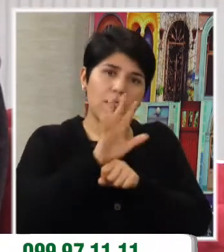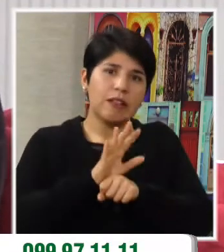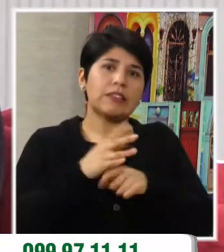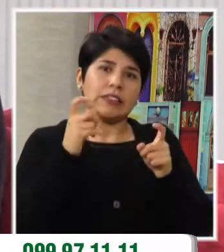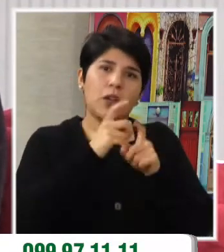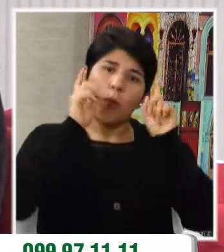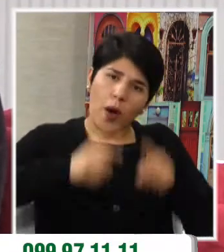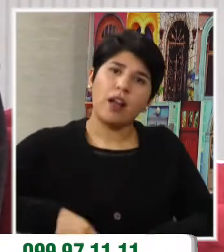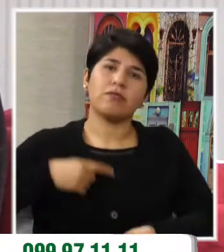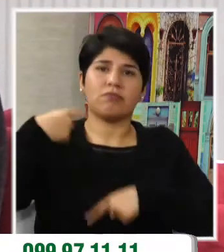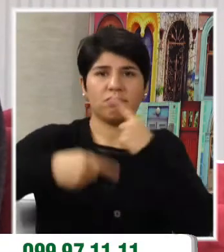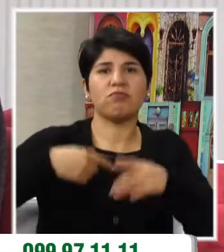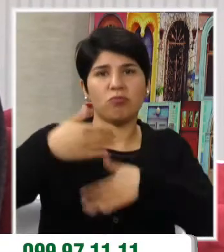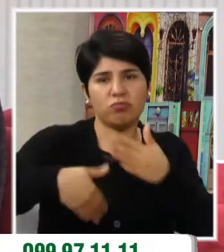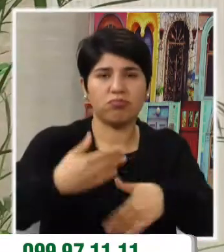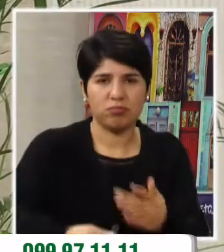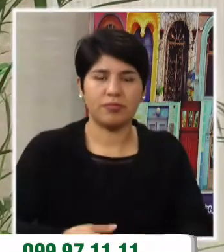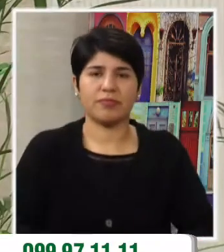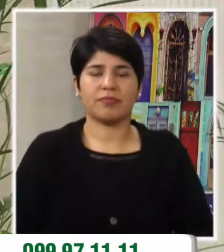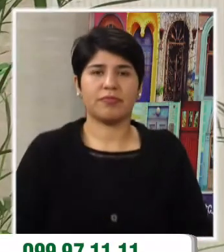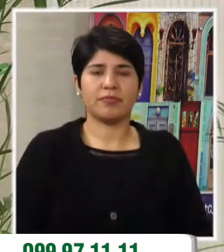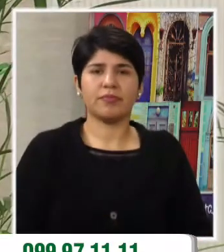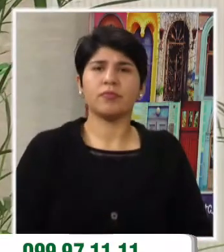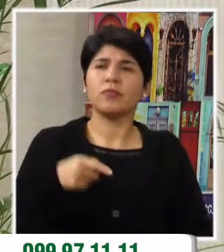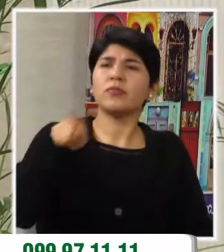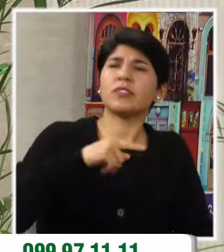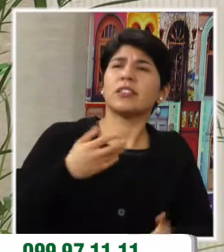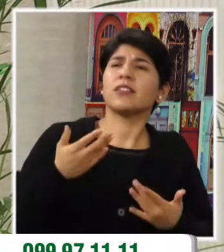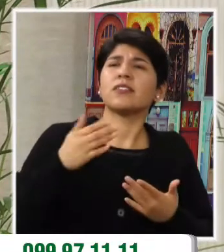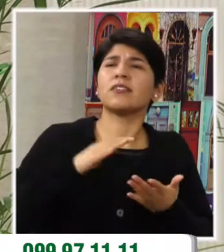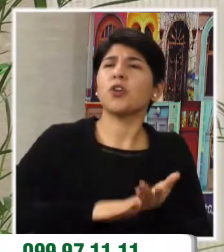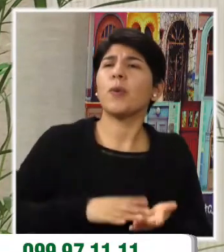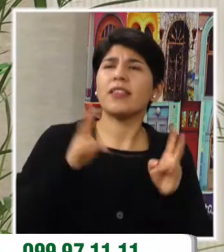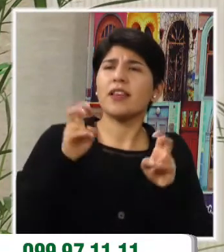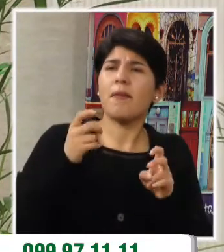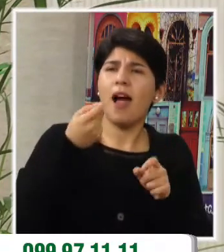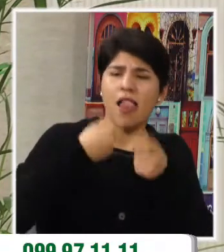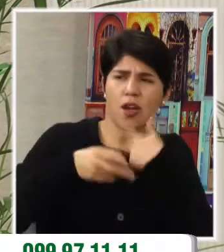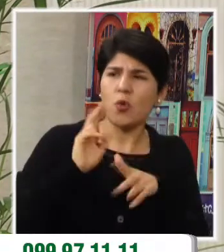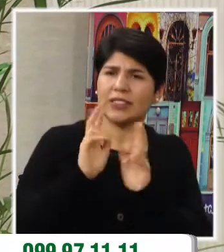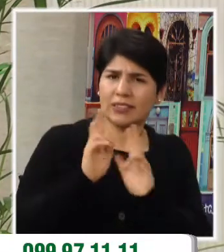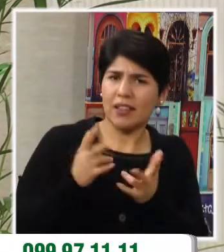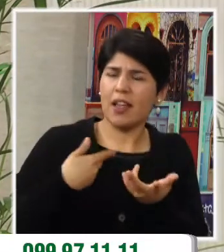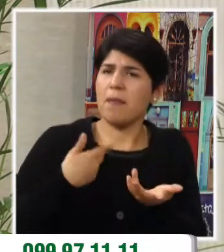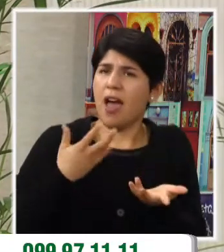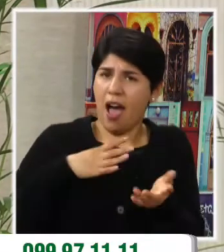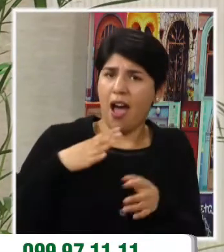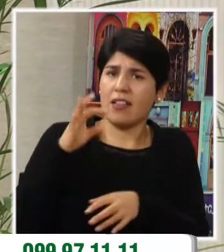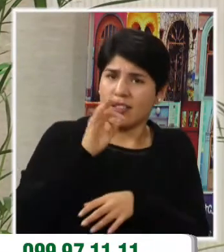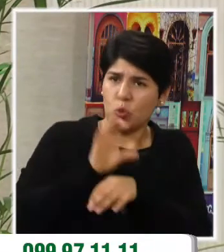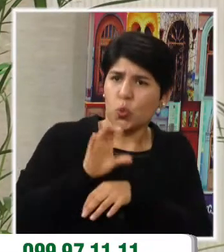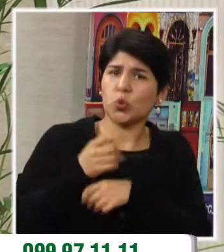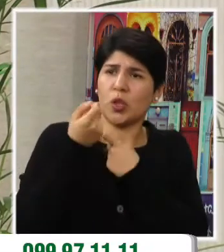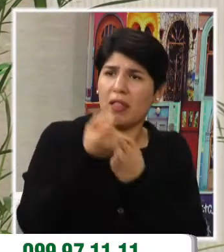seguimos avanzando a la observación del lenguaje de señas también es algo que constantemente se brinda cursos o asesoramiento